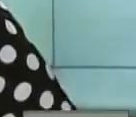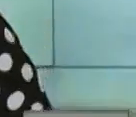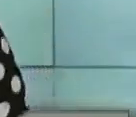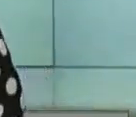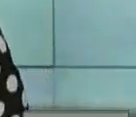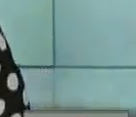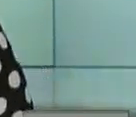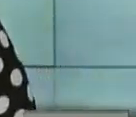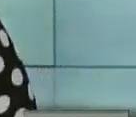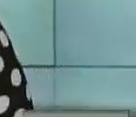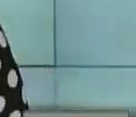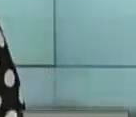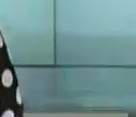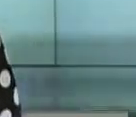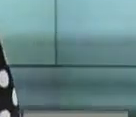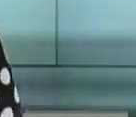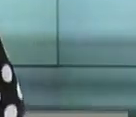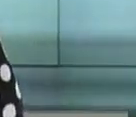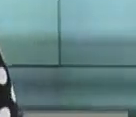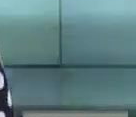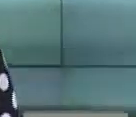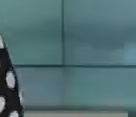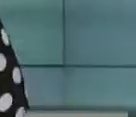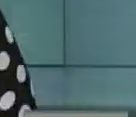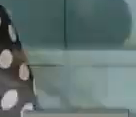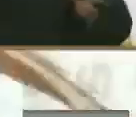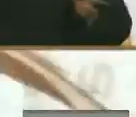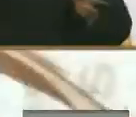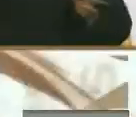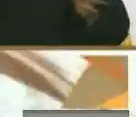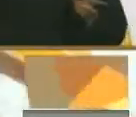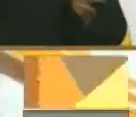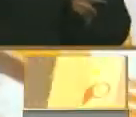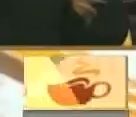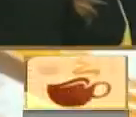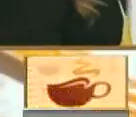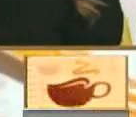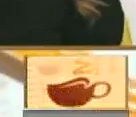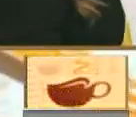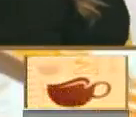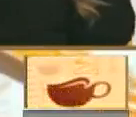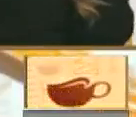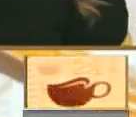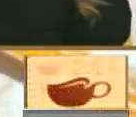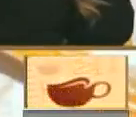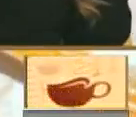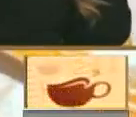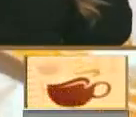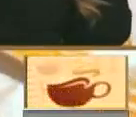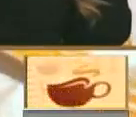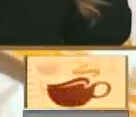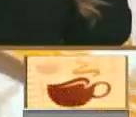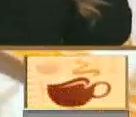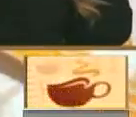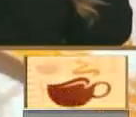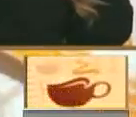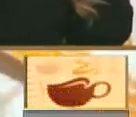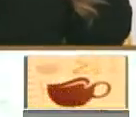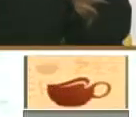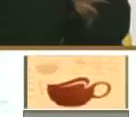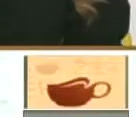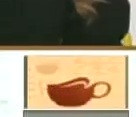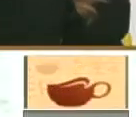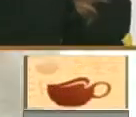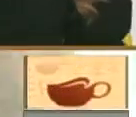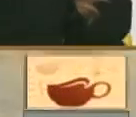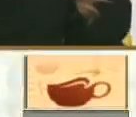Amigos, 11:21 minutos de la mañana. A esta hora nos trasladamos con nuestra compañera Maiber Patricia Bolívar, a la Contraloría General de la República. Se genera importante información. Maiber, adelante. ¿Cómo